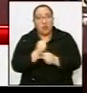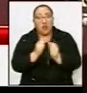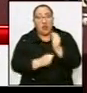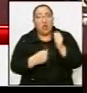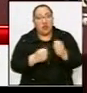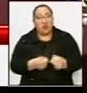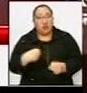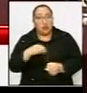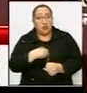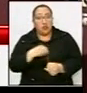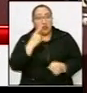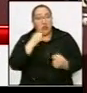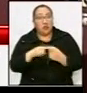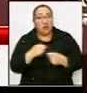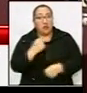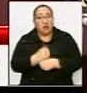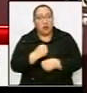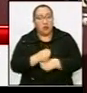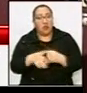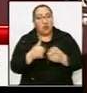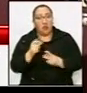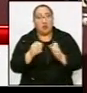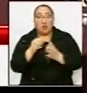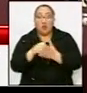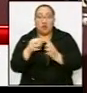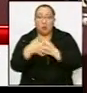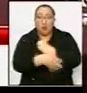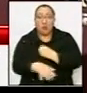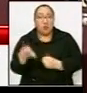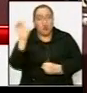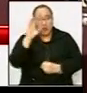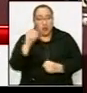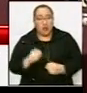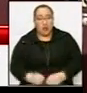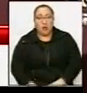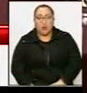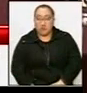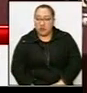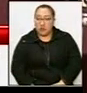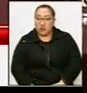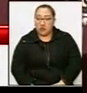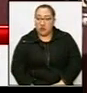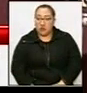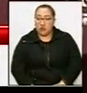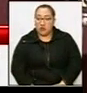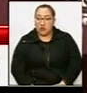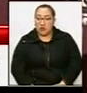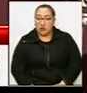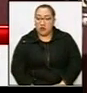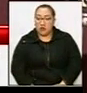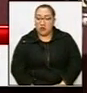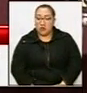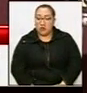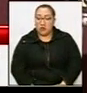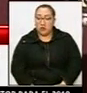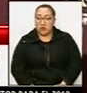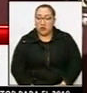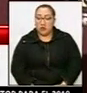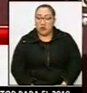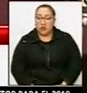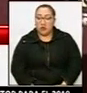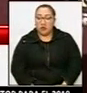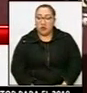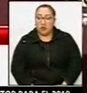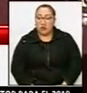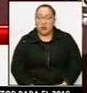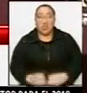objetivo nuestro es trabajar por los que menos tienen, buscando en realidad, ministro, el crecimiento de ellos. Y como decía